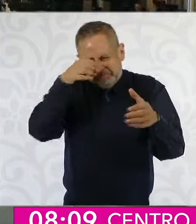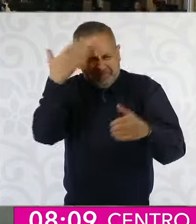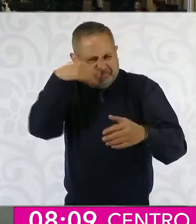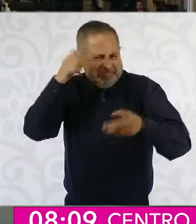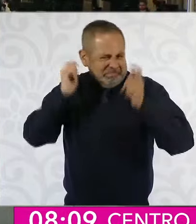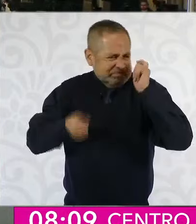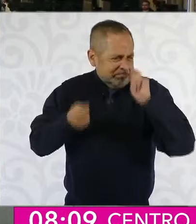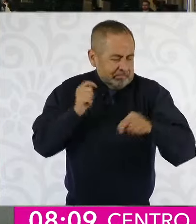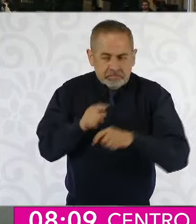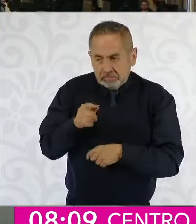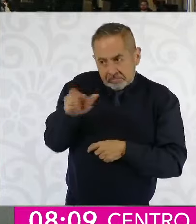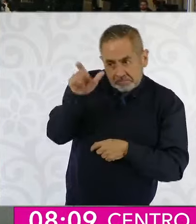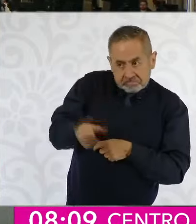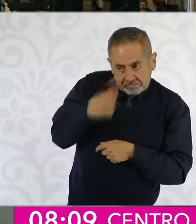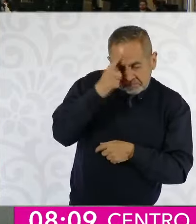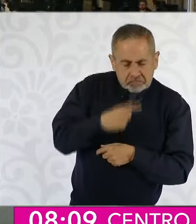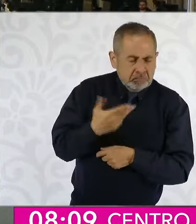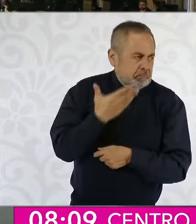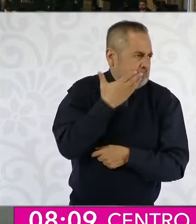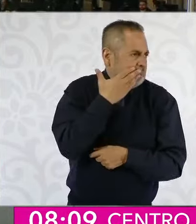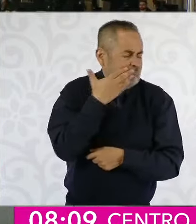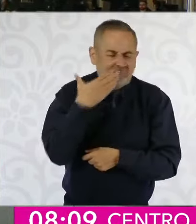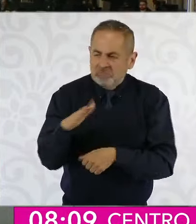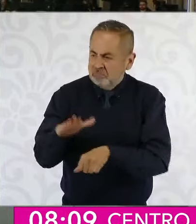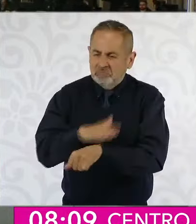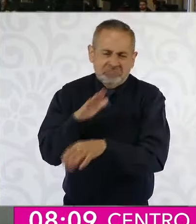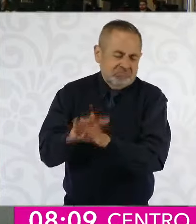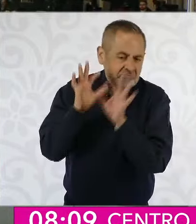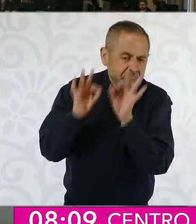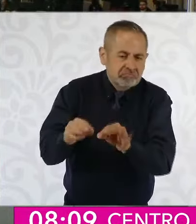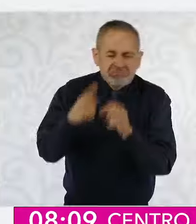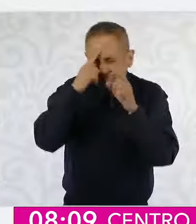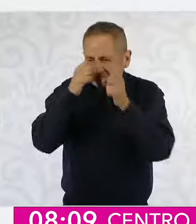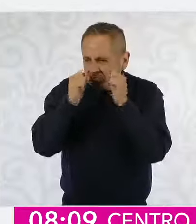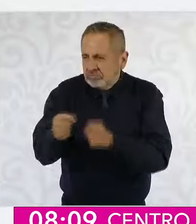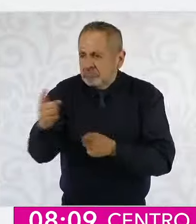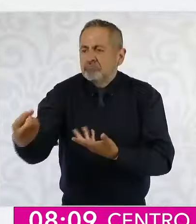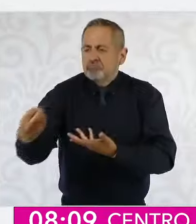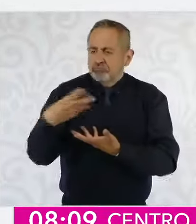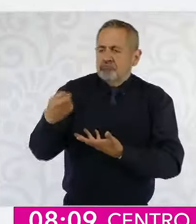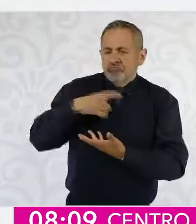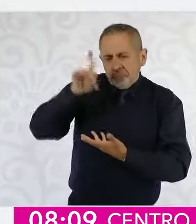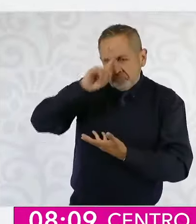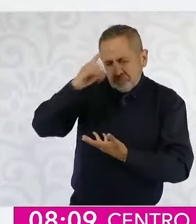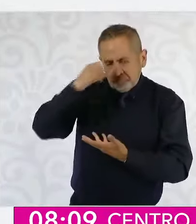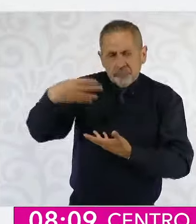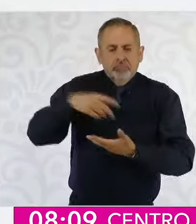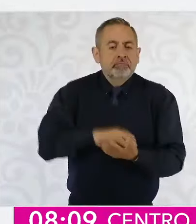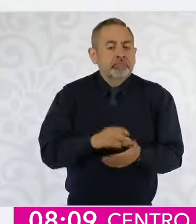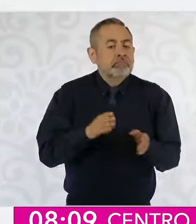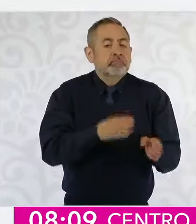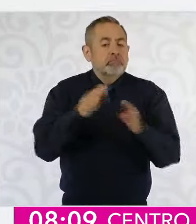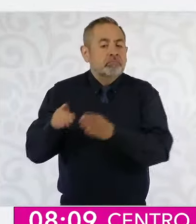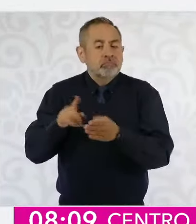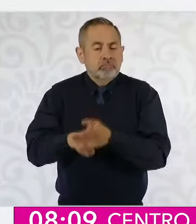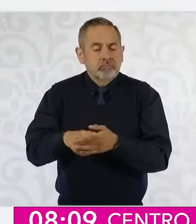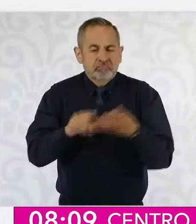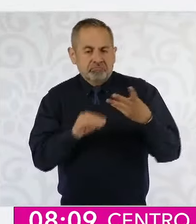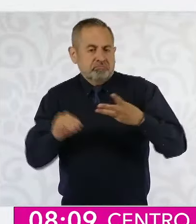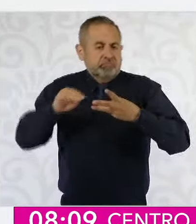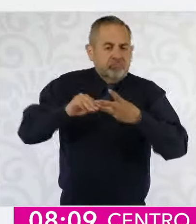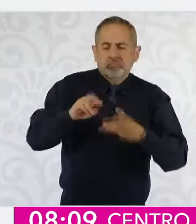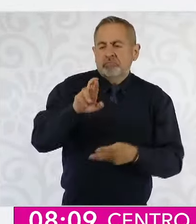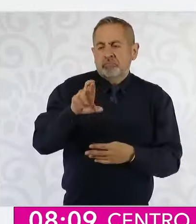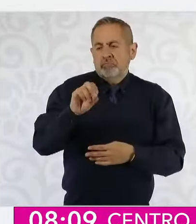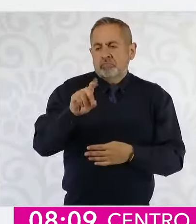es un perfil que nos encanta y que seguramente aportará muchísimo a la mesa. El maestro Rodrigo Herrera. El maestro Rodrigo